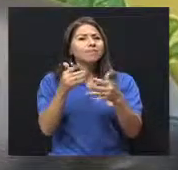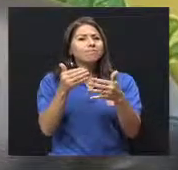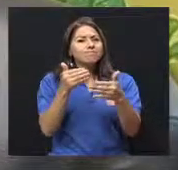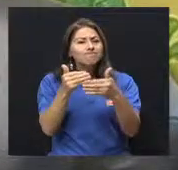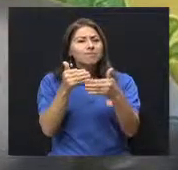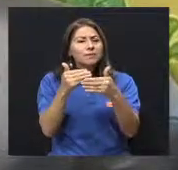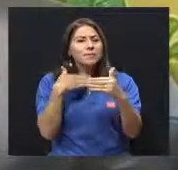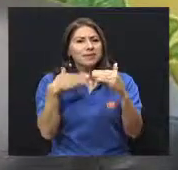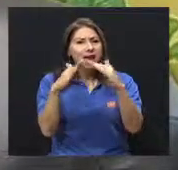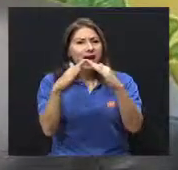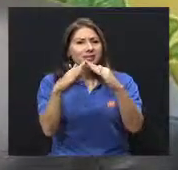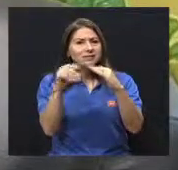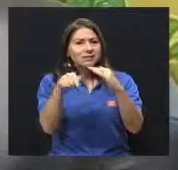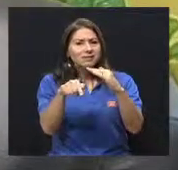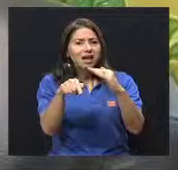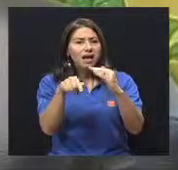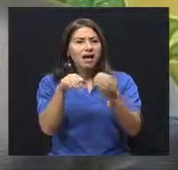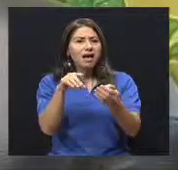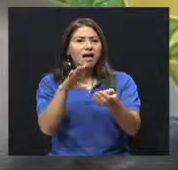de mi casa.